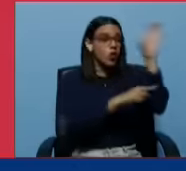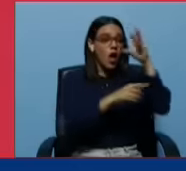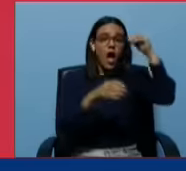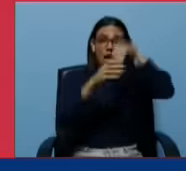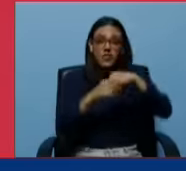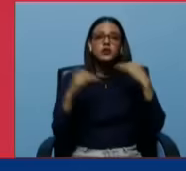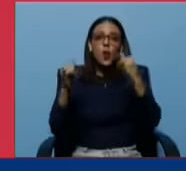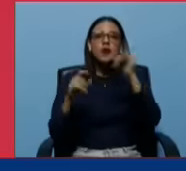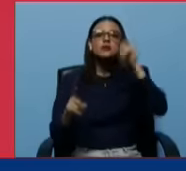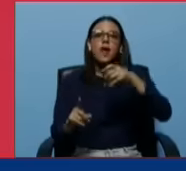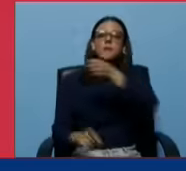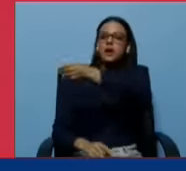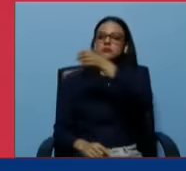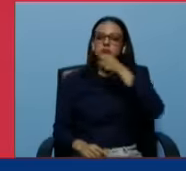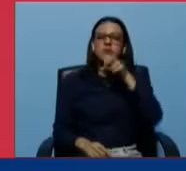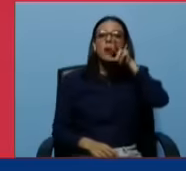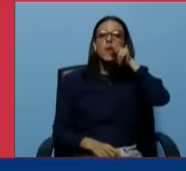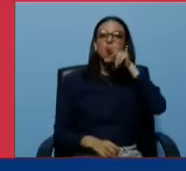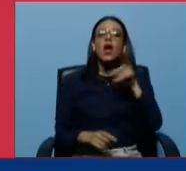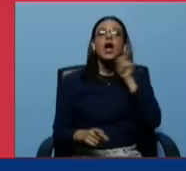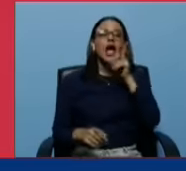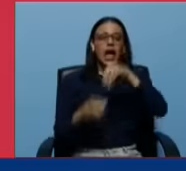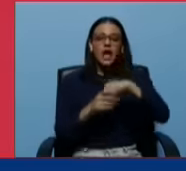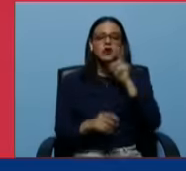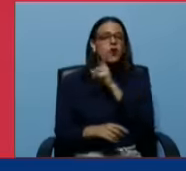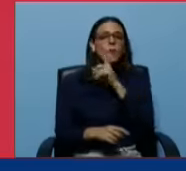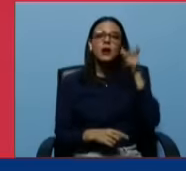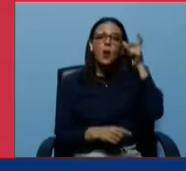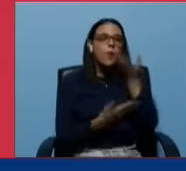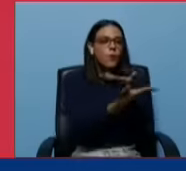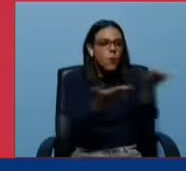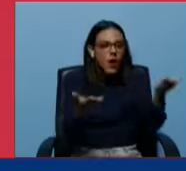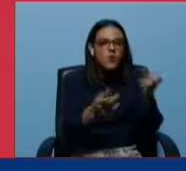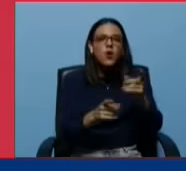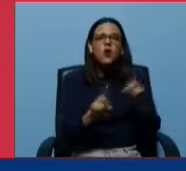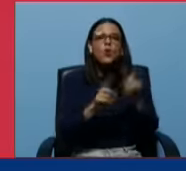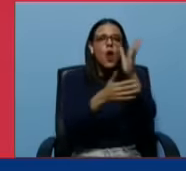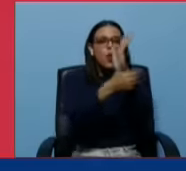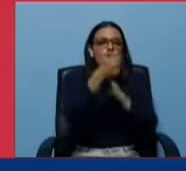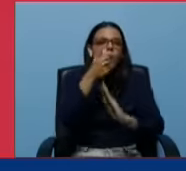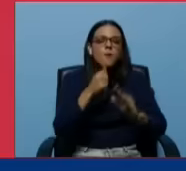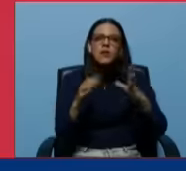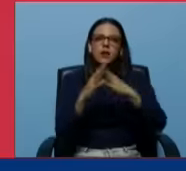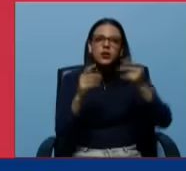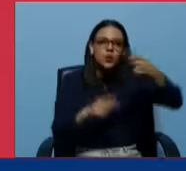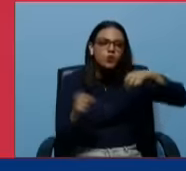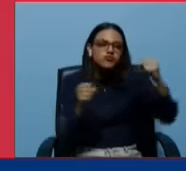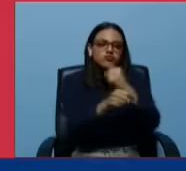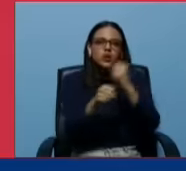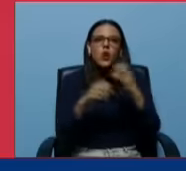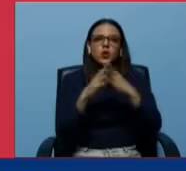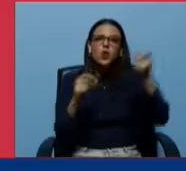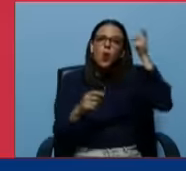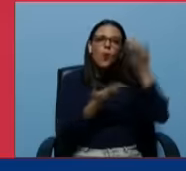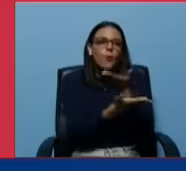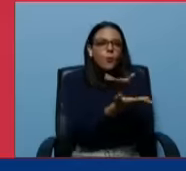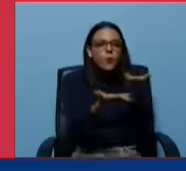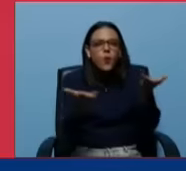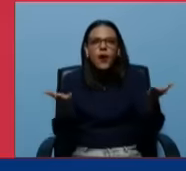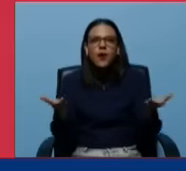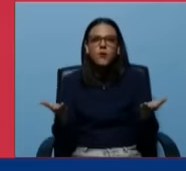palabra a nombre de los pueblos, del hombre de a pie, de la mujer de a pie, de los pueblos